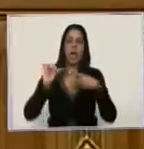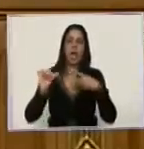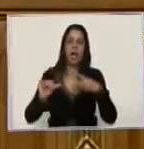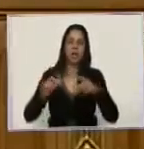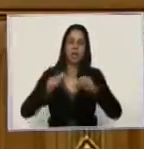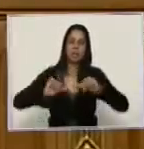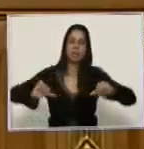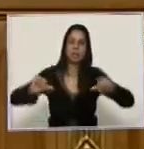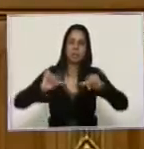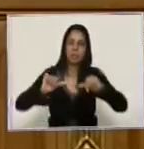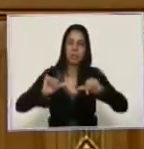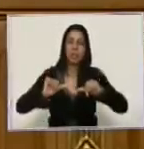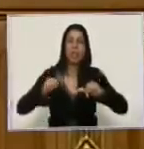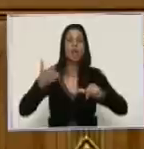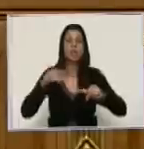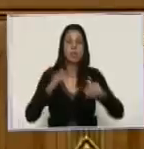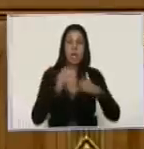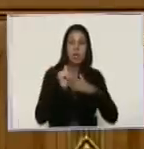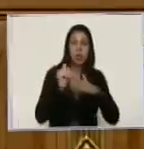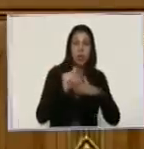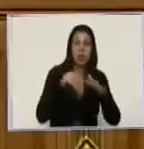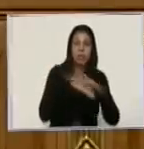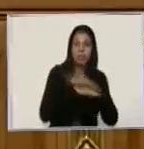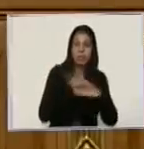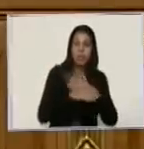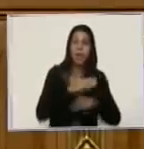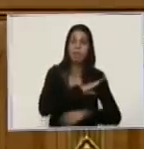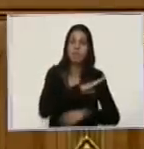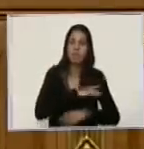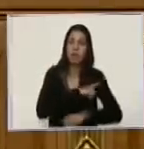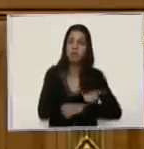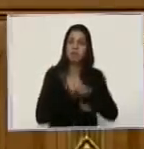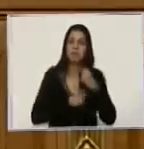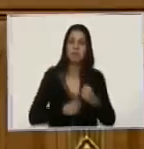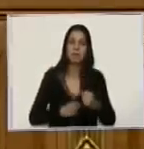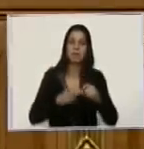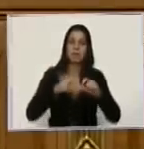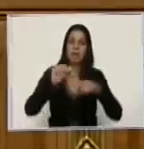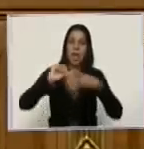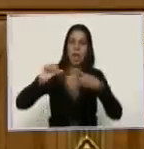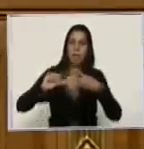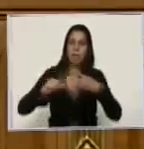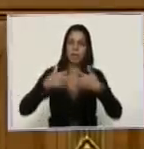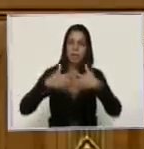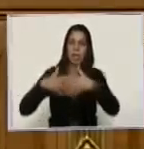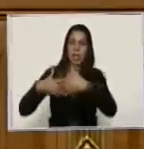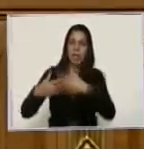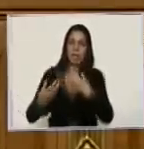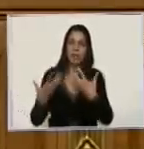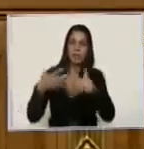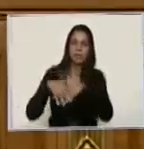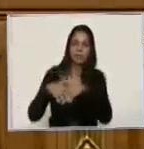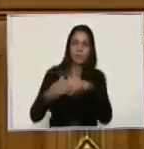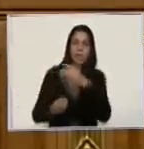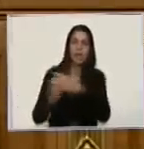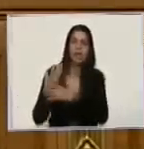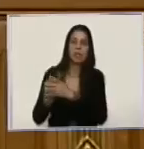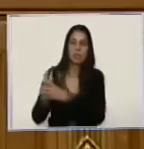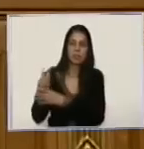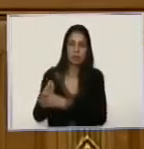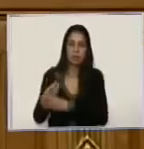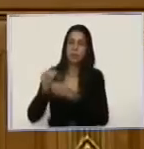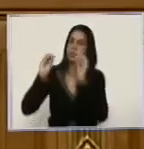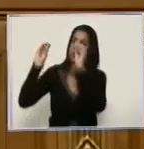ya tenemos unos miles de millones de dólares para esfuerzo propio, una extensión de las áreas para las empresas mixtas que ya están aquí, e invitar